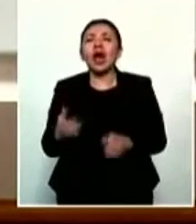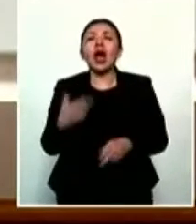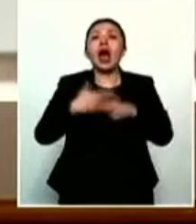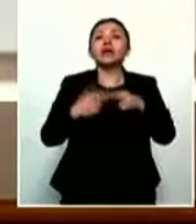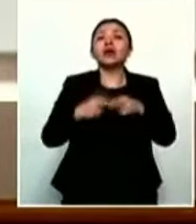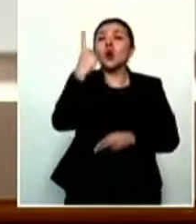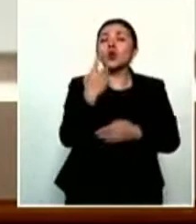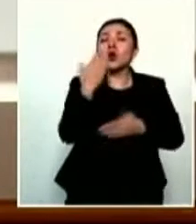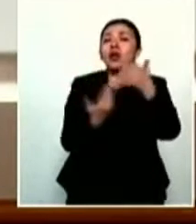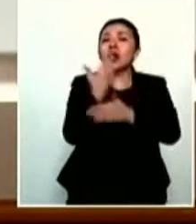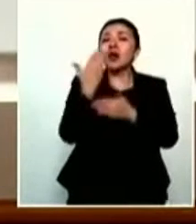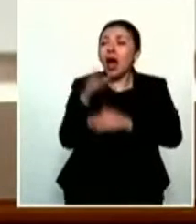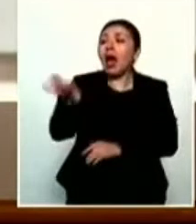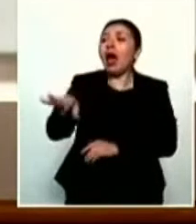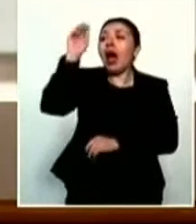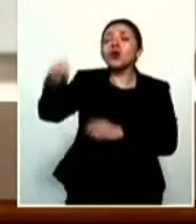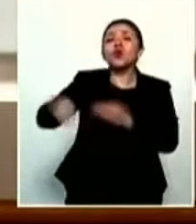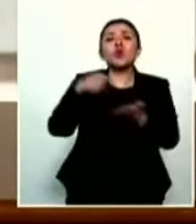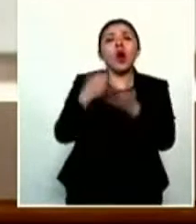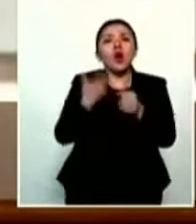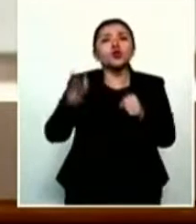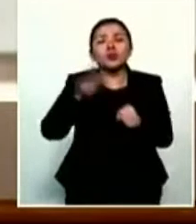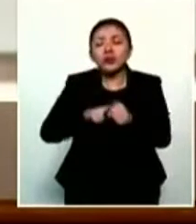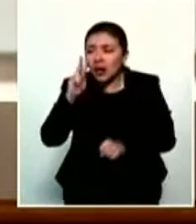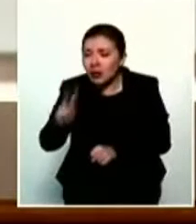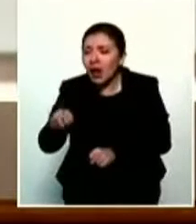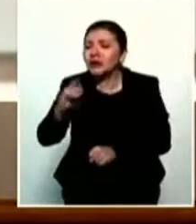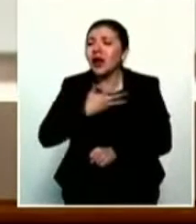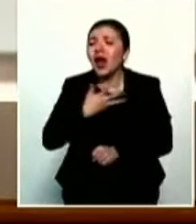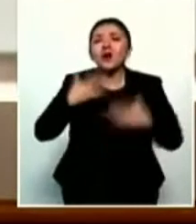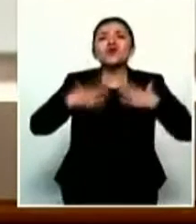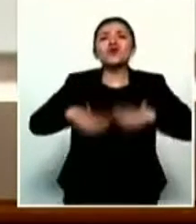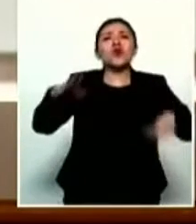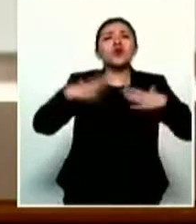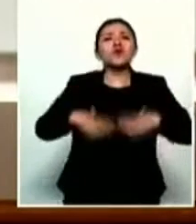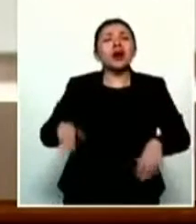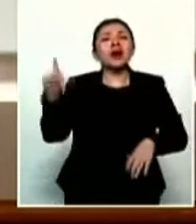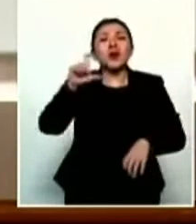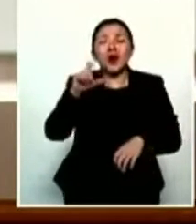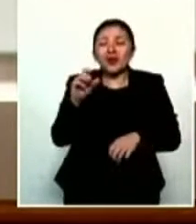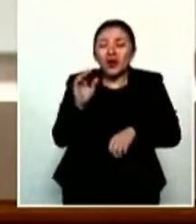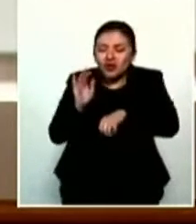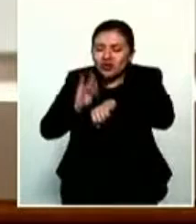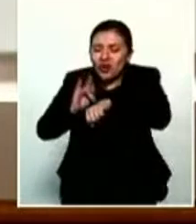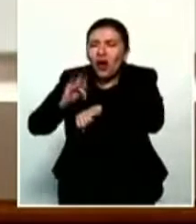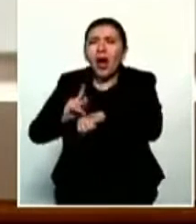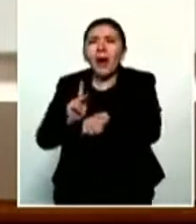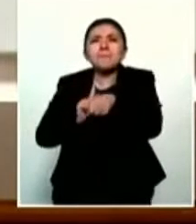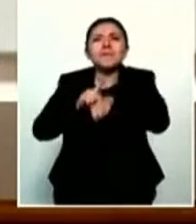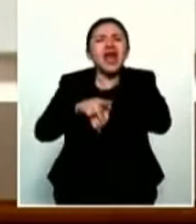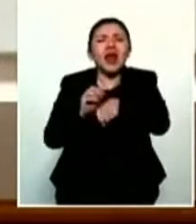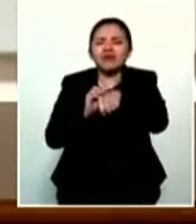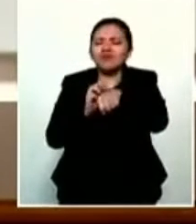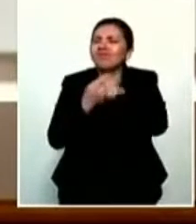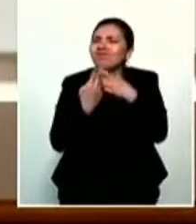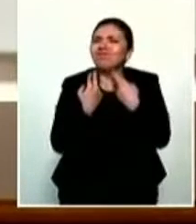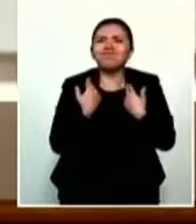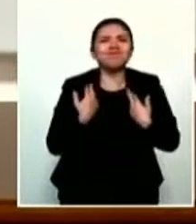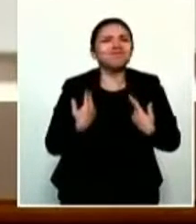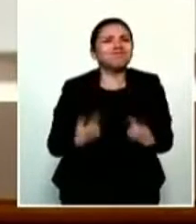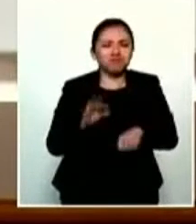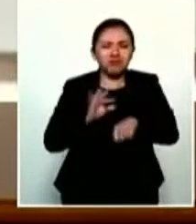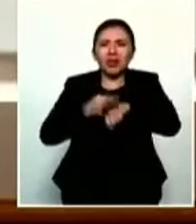la encontró en un hospital, la reconoció por su ropita y a la hora que tocaba su piel se rompía y